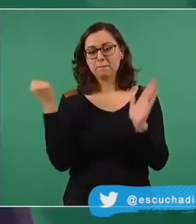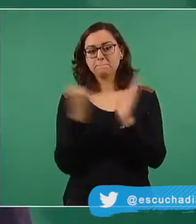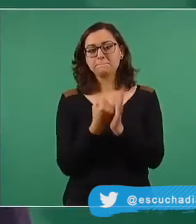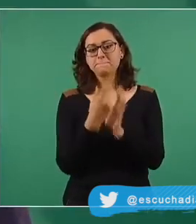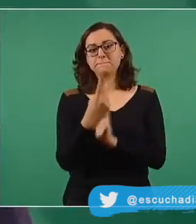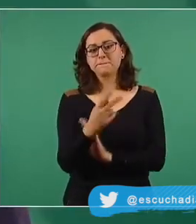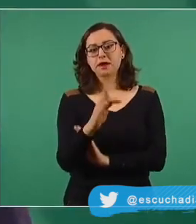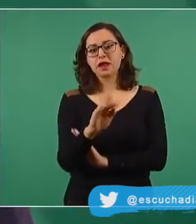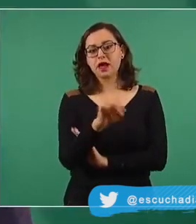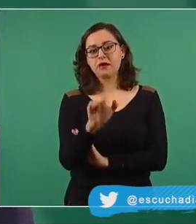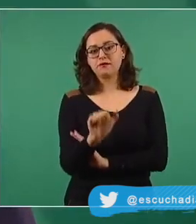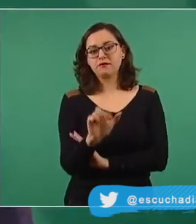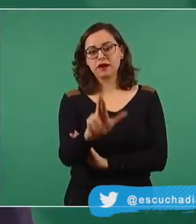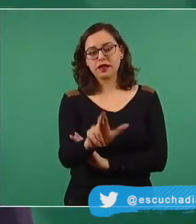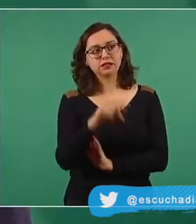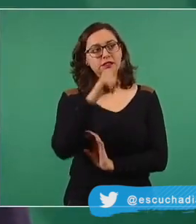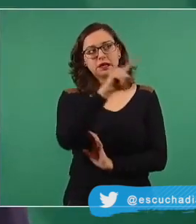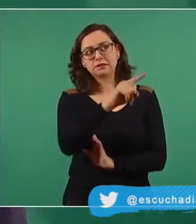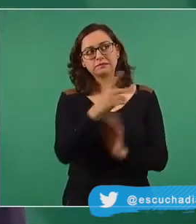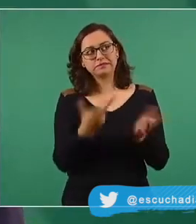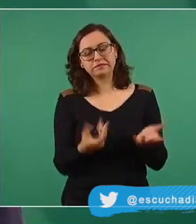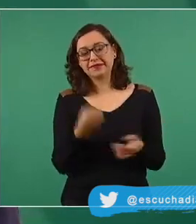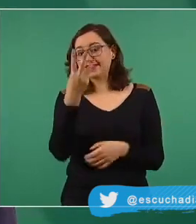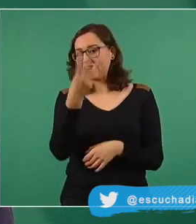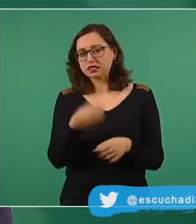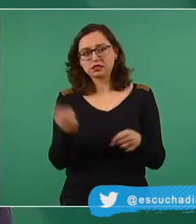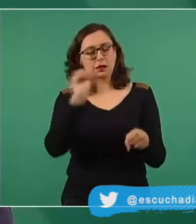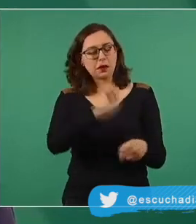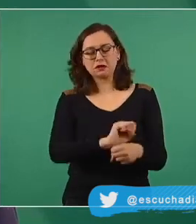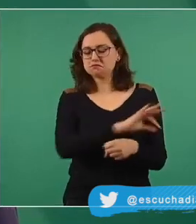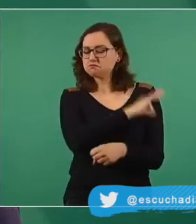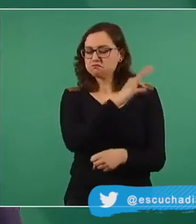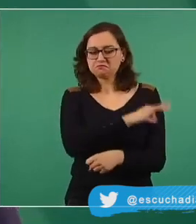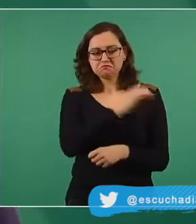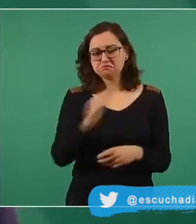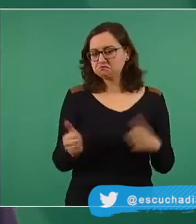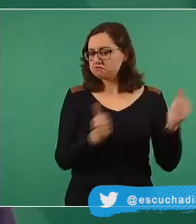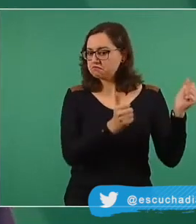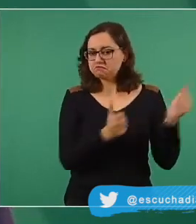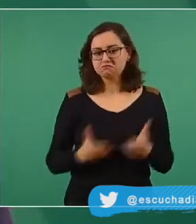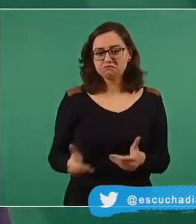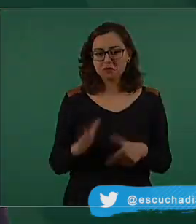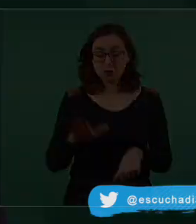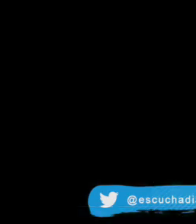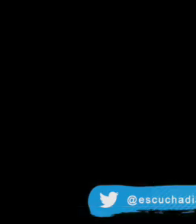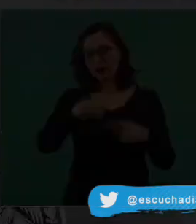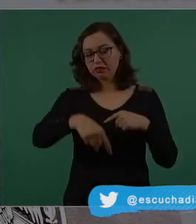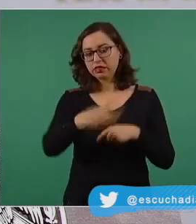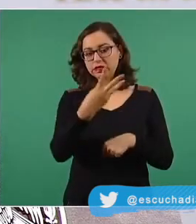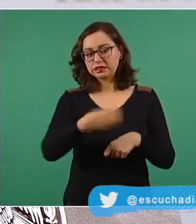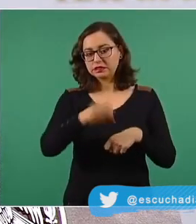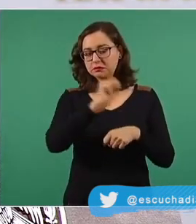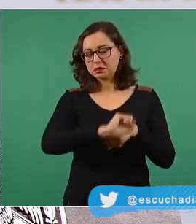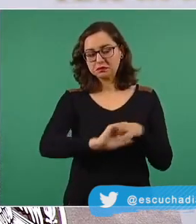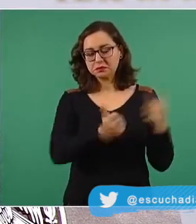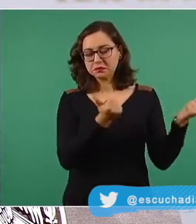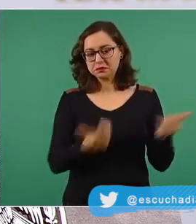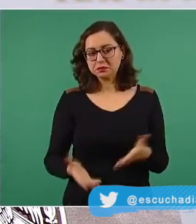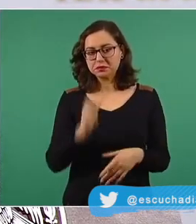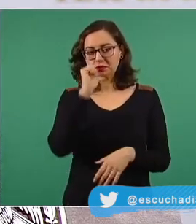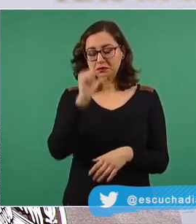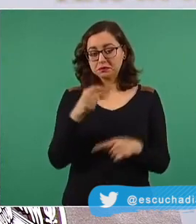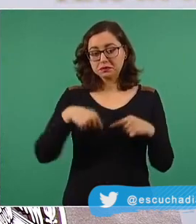26 abre con un aumento de 19% de contagios respecto a la semana anterior. La vacunación es